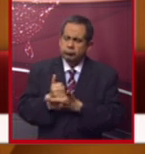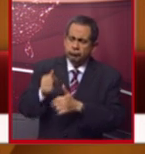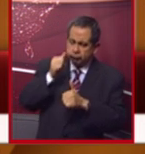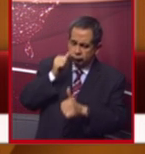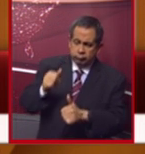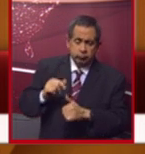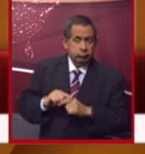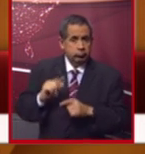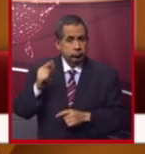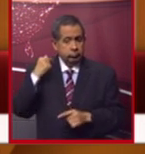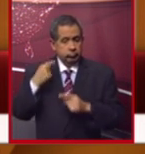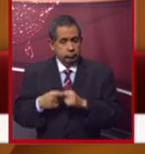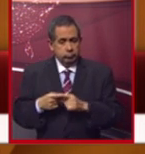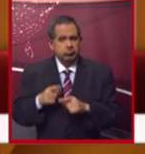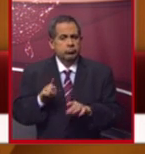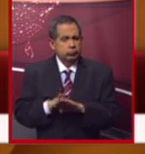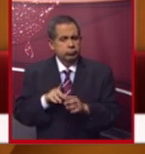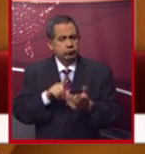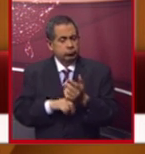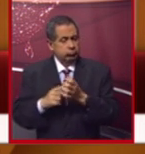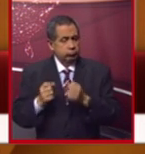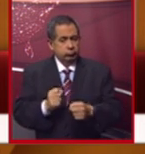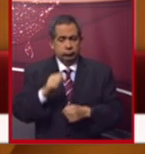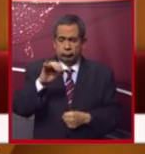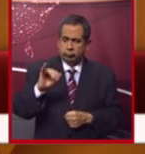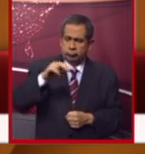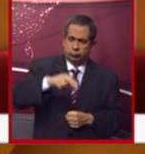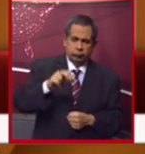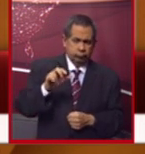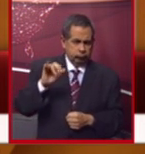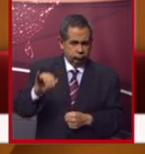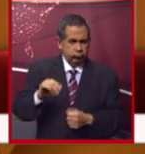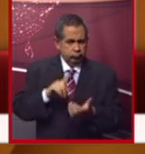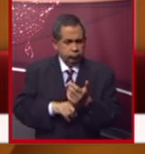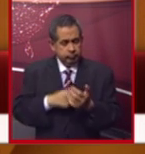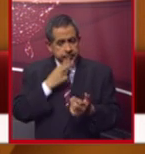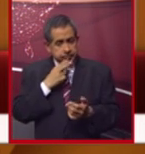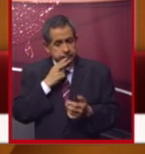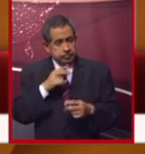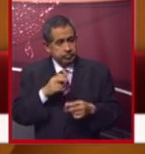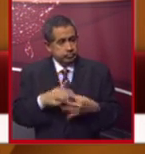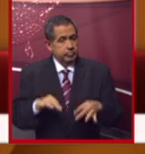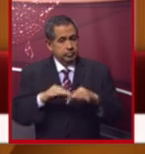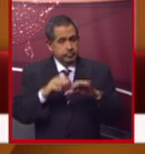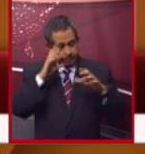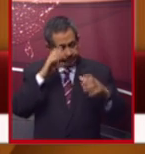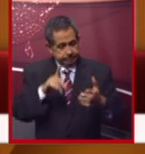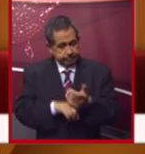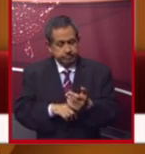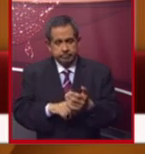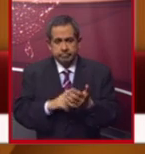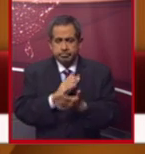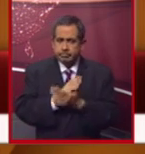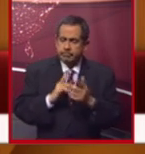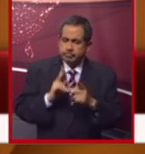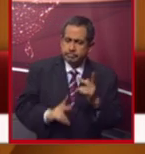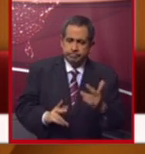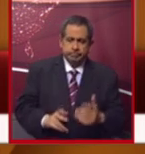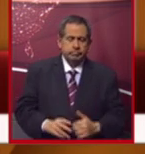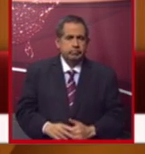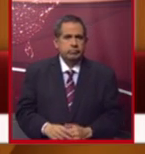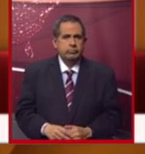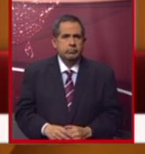que en los últimos años el fortalecimiento del INAI se ha visto frenado y en ocasiones ha actuado de manera parcial.